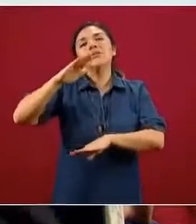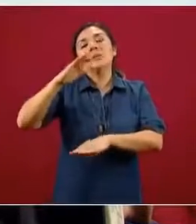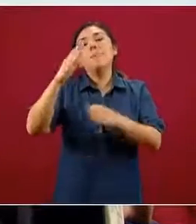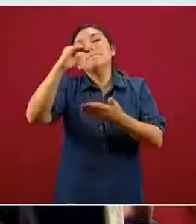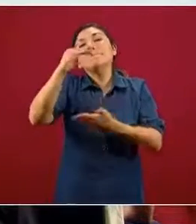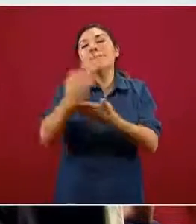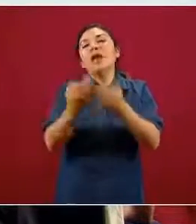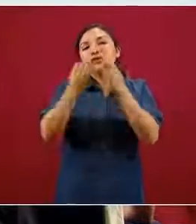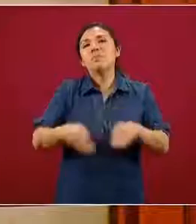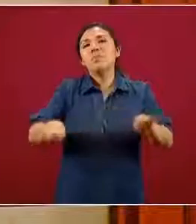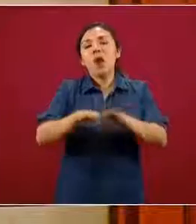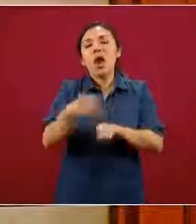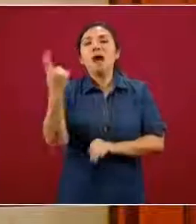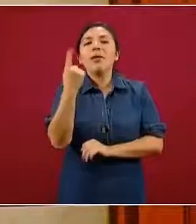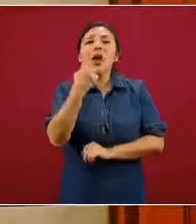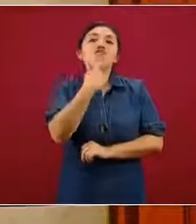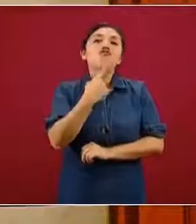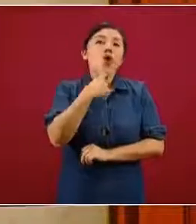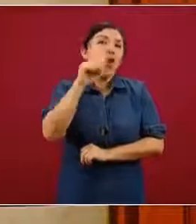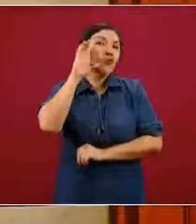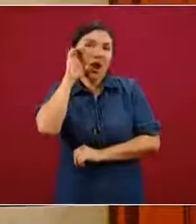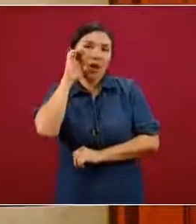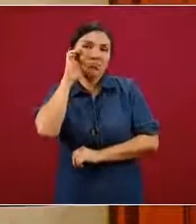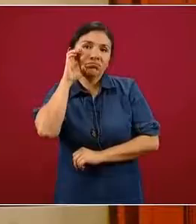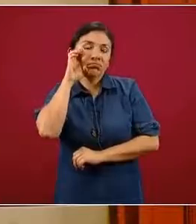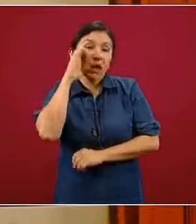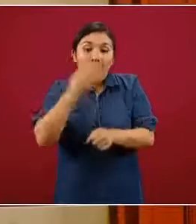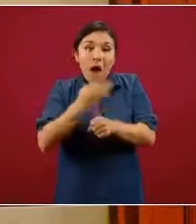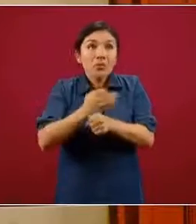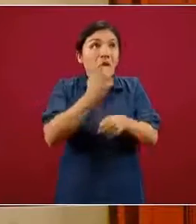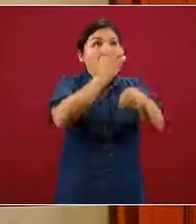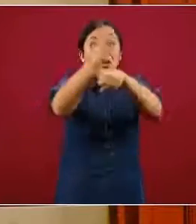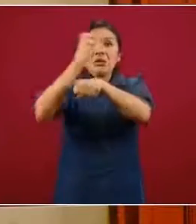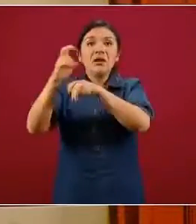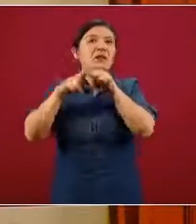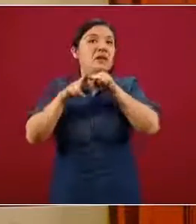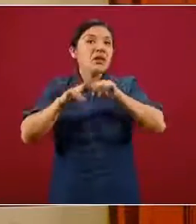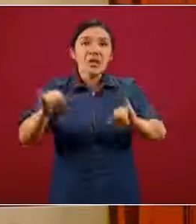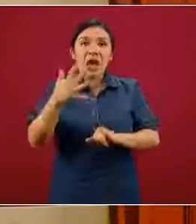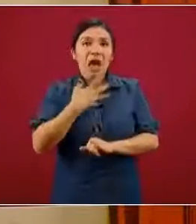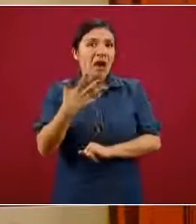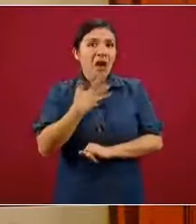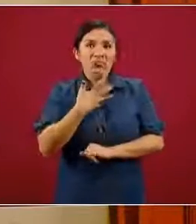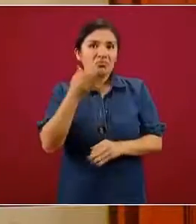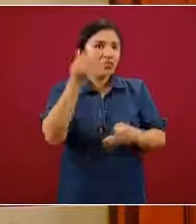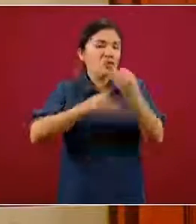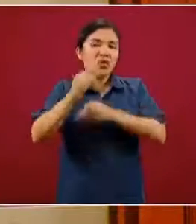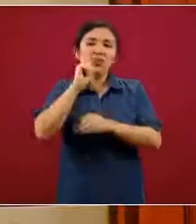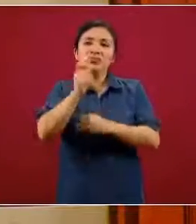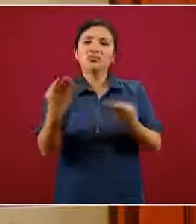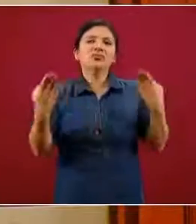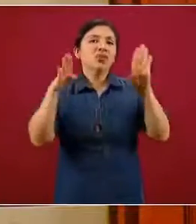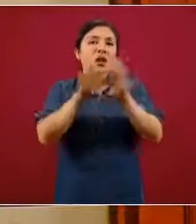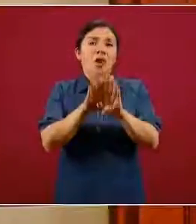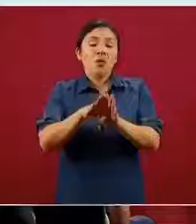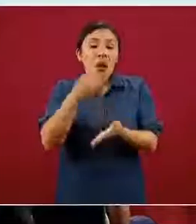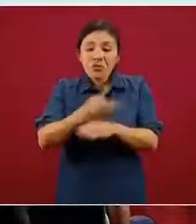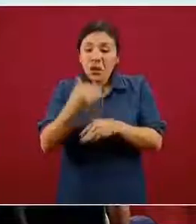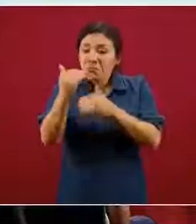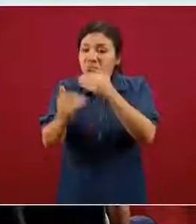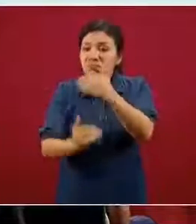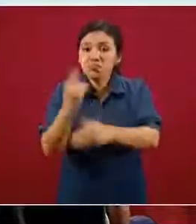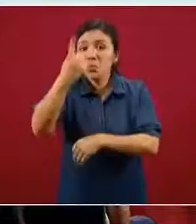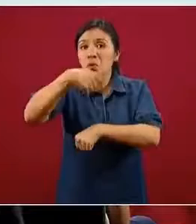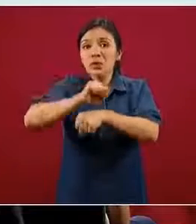rojo o al naranja, en el cual ningún estado, ninguna entidad federativa se encuentra en este momento, ni lo estará tampoco